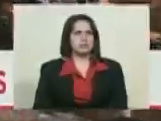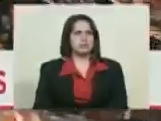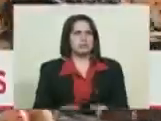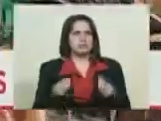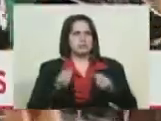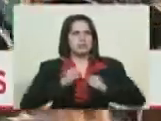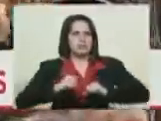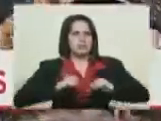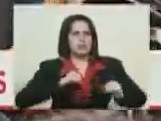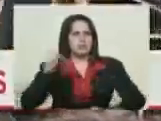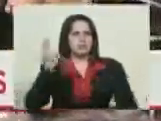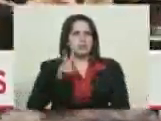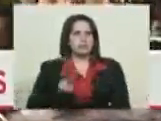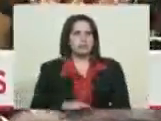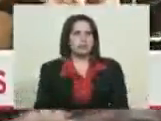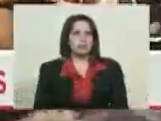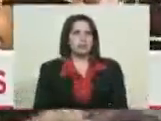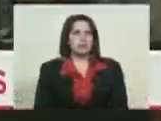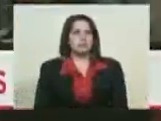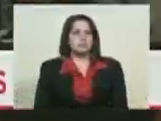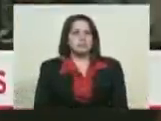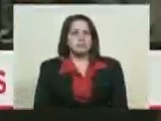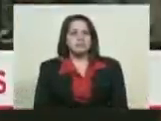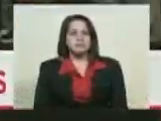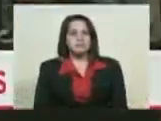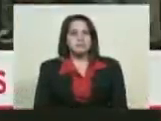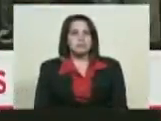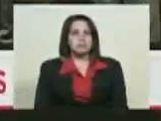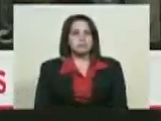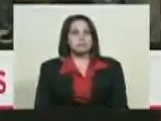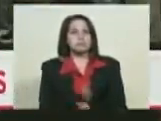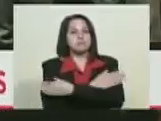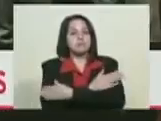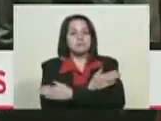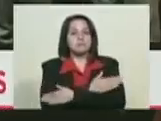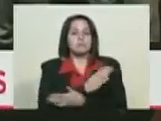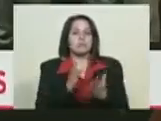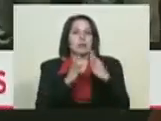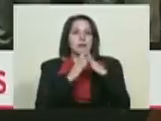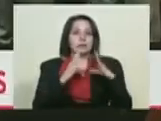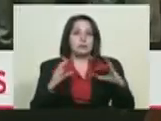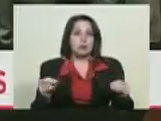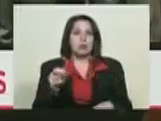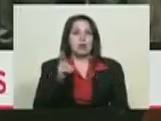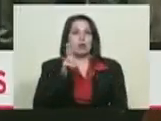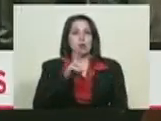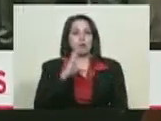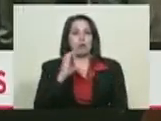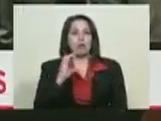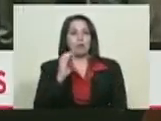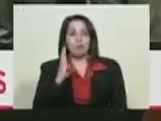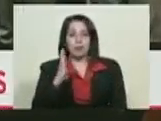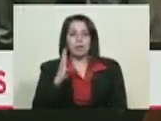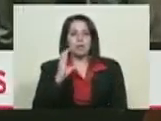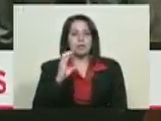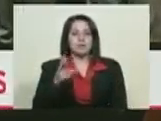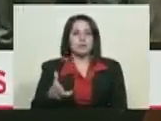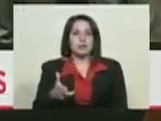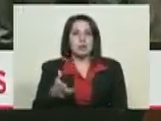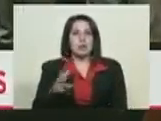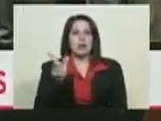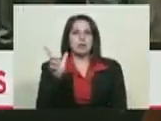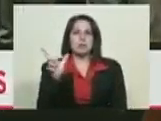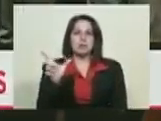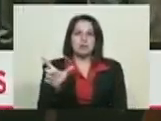Quiero felicitar a todas las unidades de batalla Bolívar Chávez, al Partido Socialista Unido